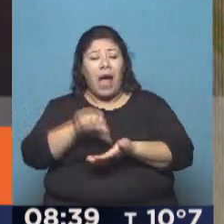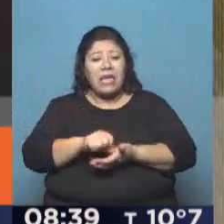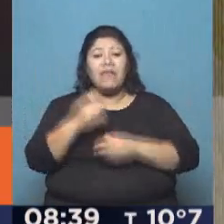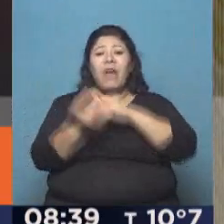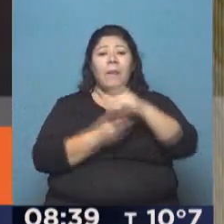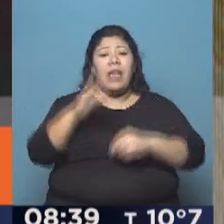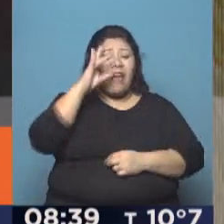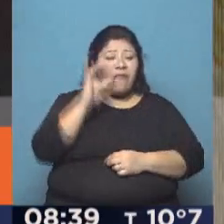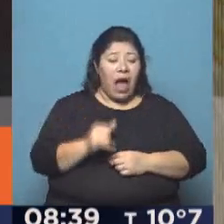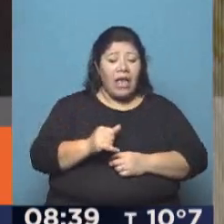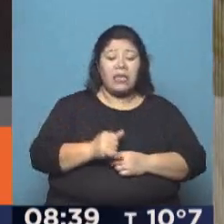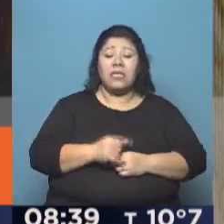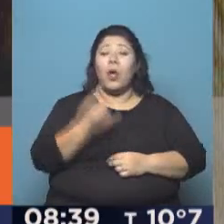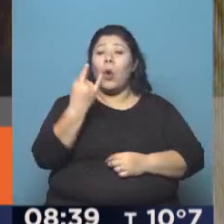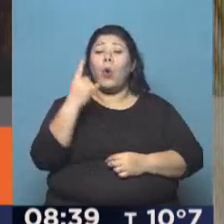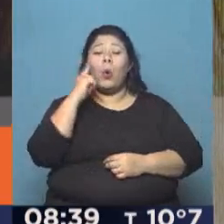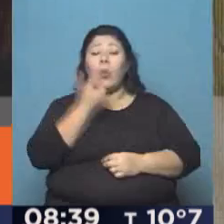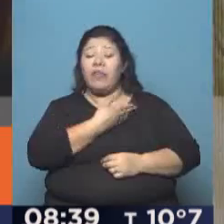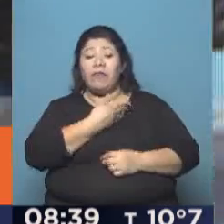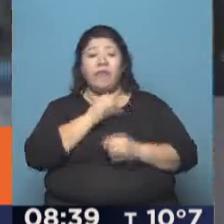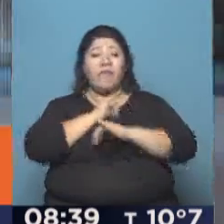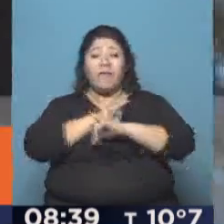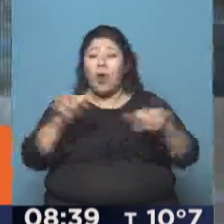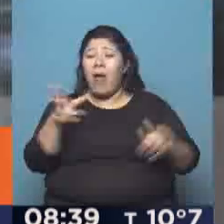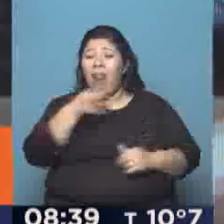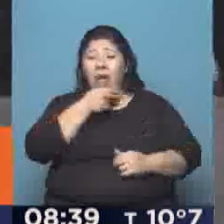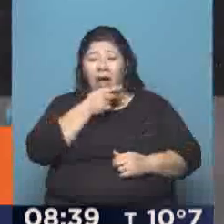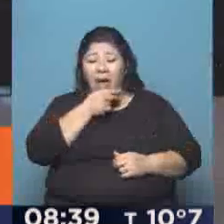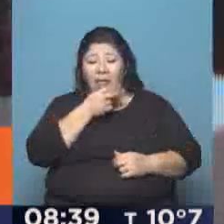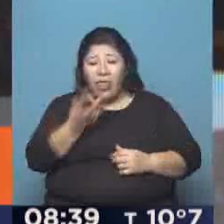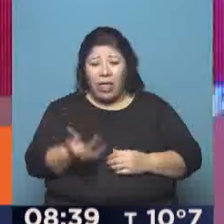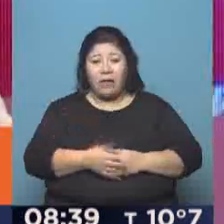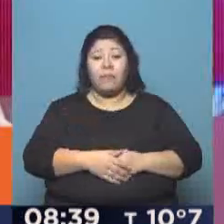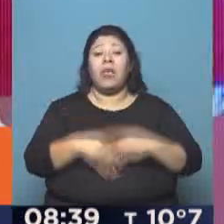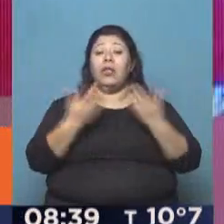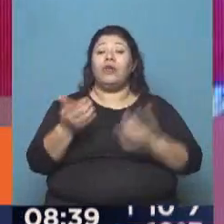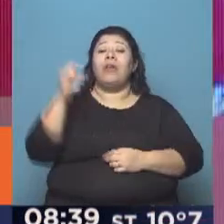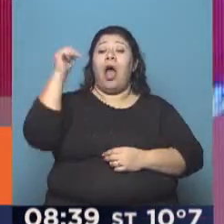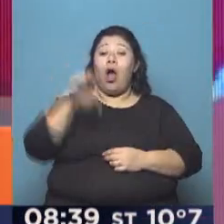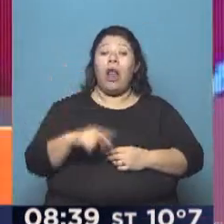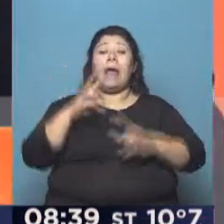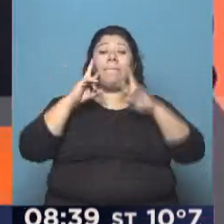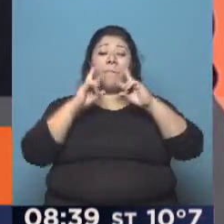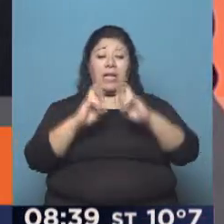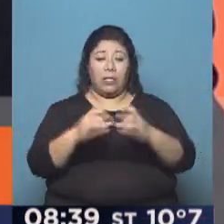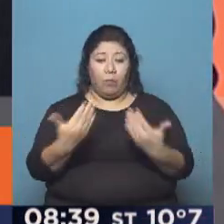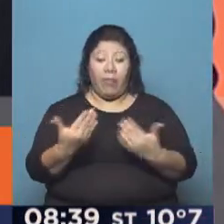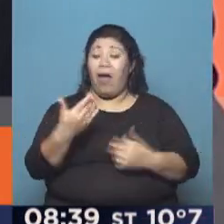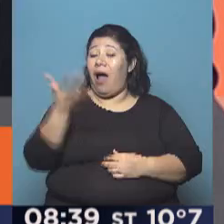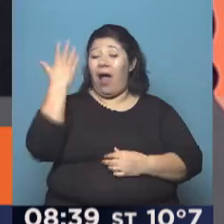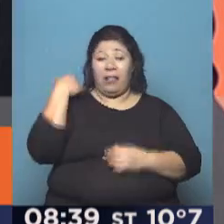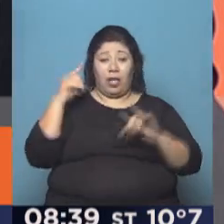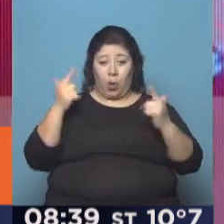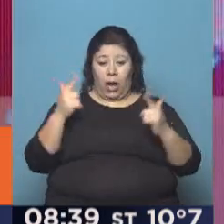eso también la justicia hoy tiene elementos para poder avanzar en una investigación que sinceramente antes no lo tenía no quiero con